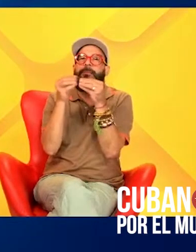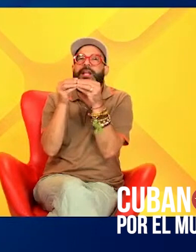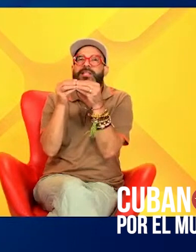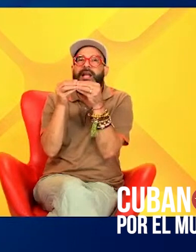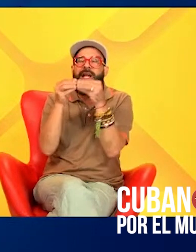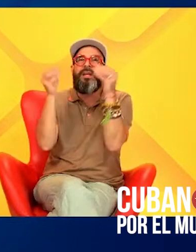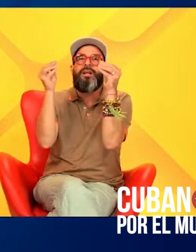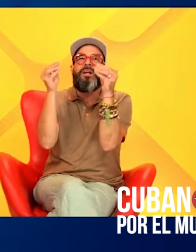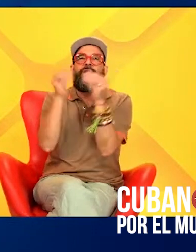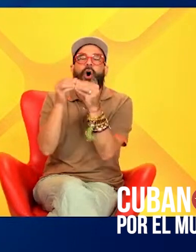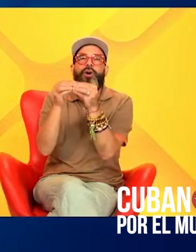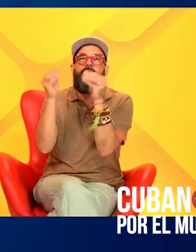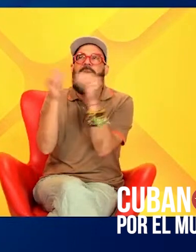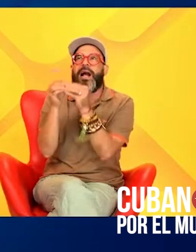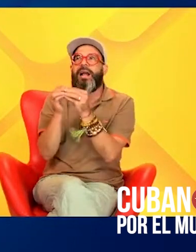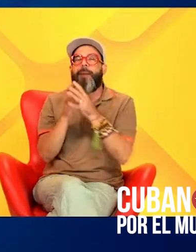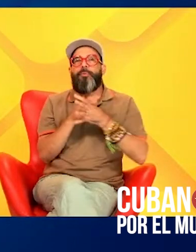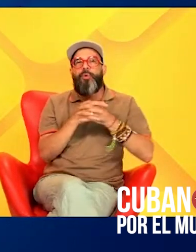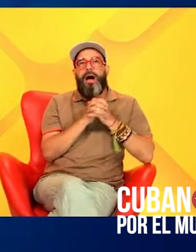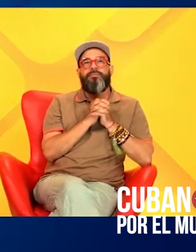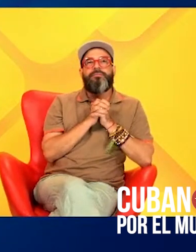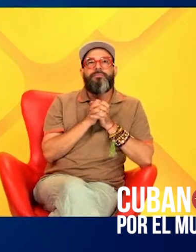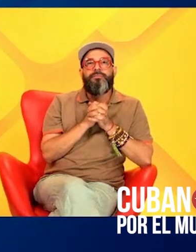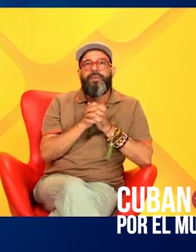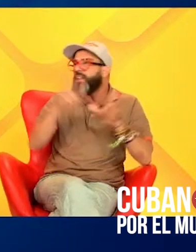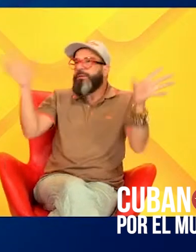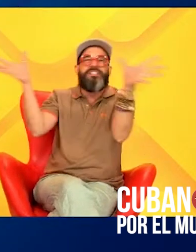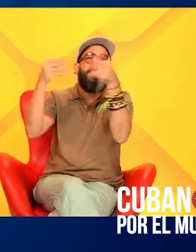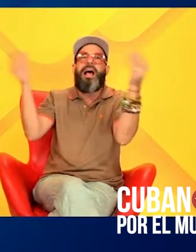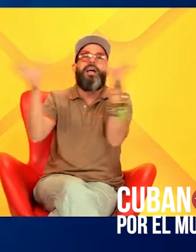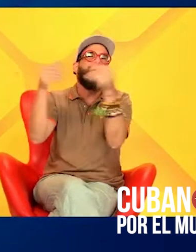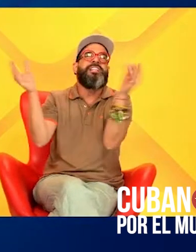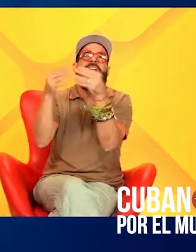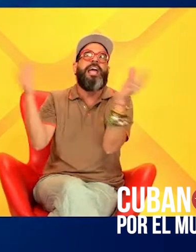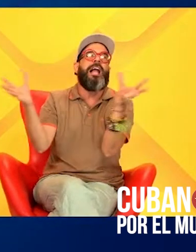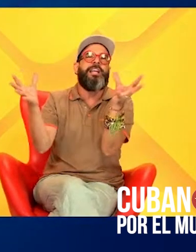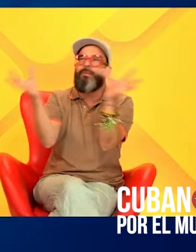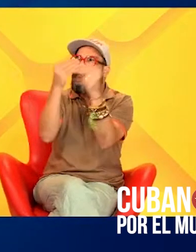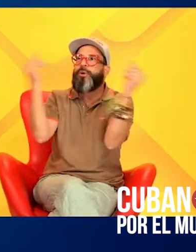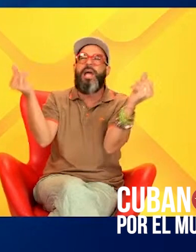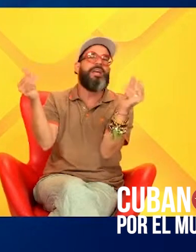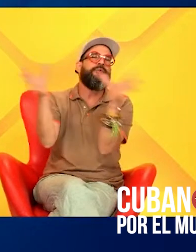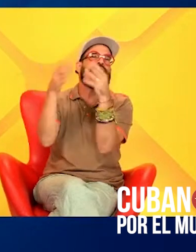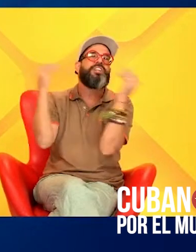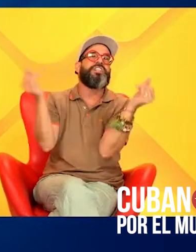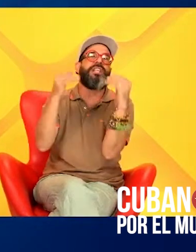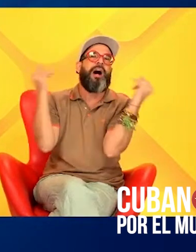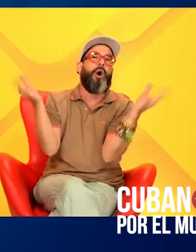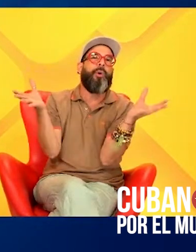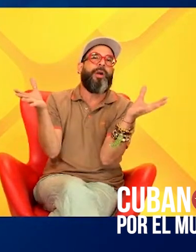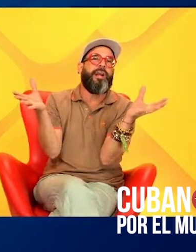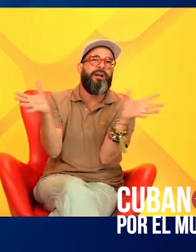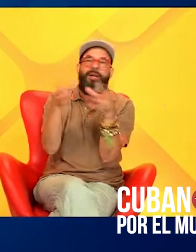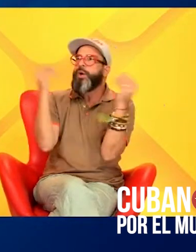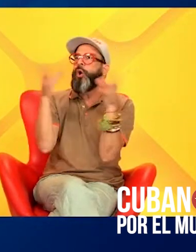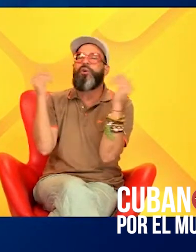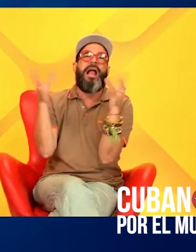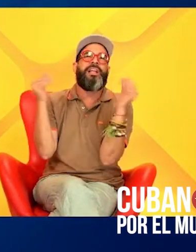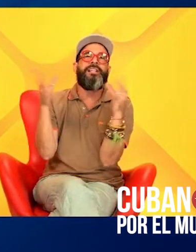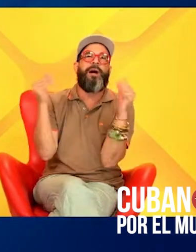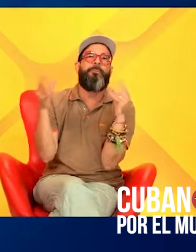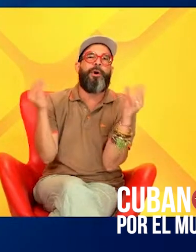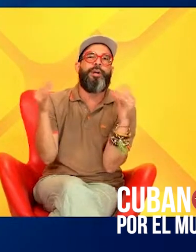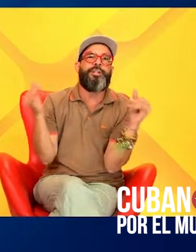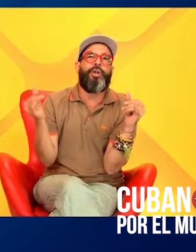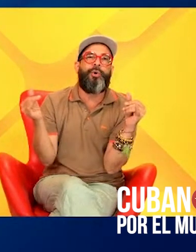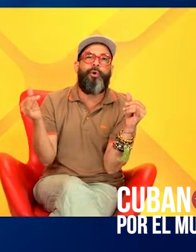directamente con la crápula que debe ser las evita de alguien porque ahí muchachita joven con